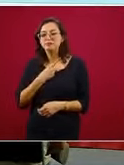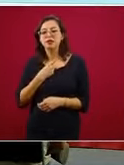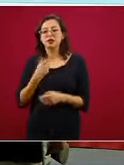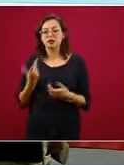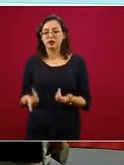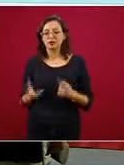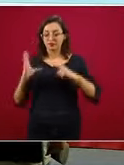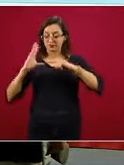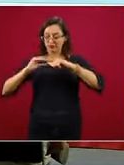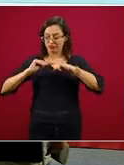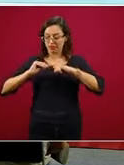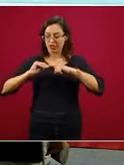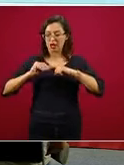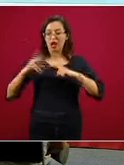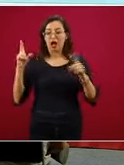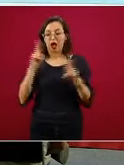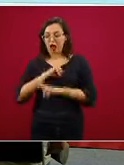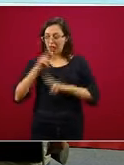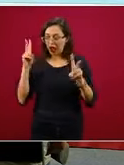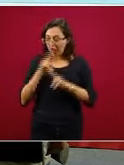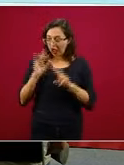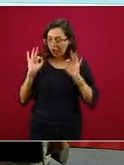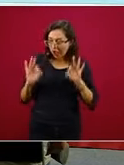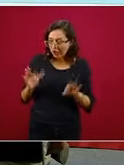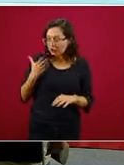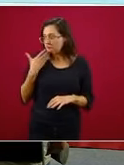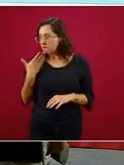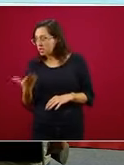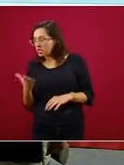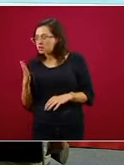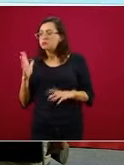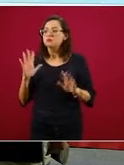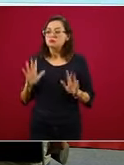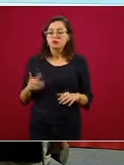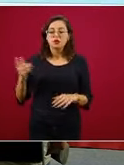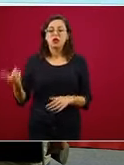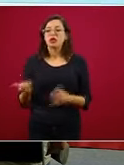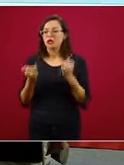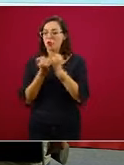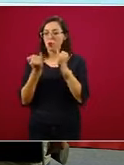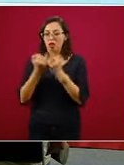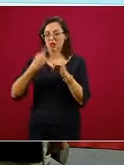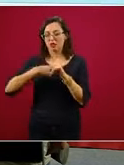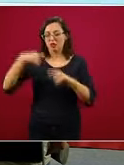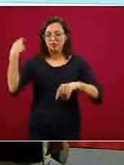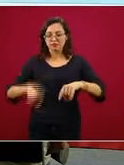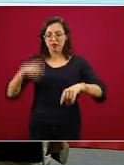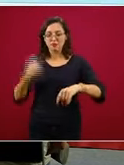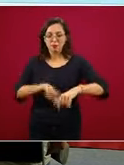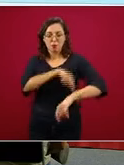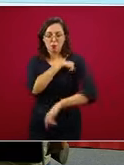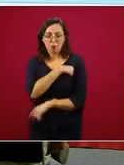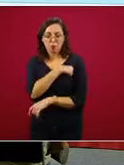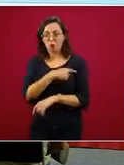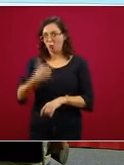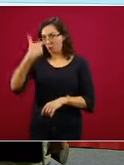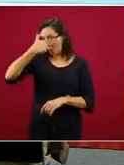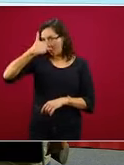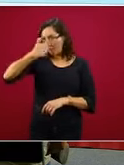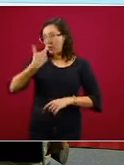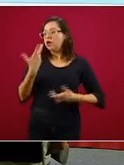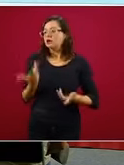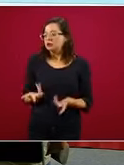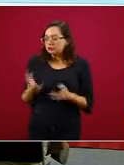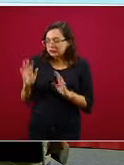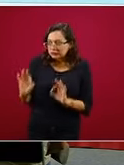a oxímetros, como lo comentaron en la estrategia de la Ciudad de México, a termómetros, para que podamos favorecer la